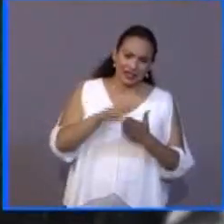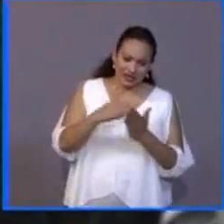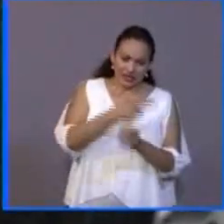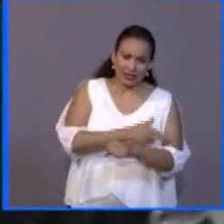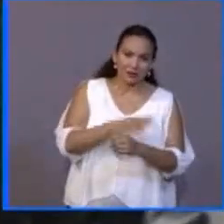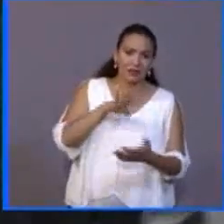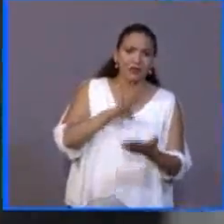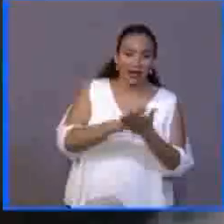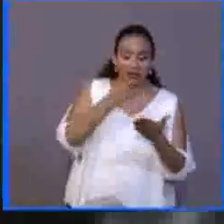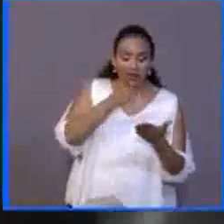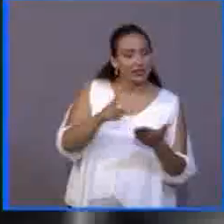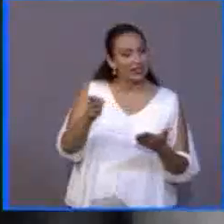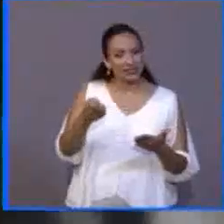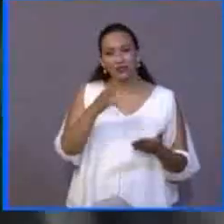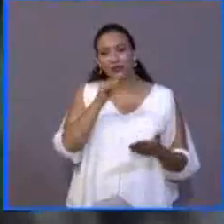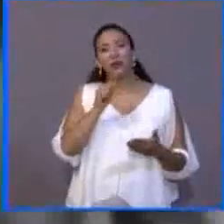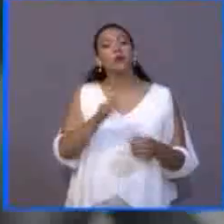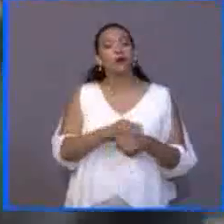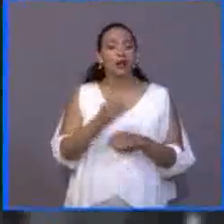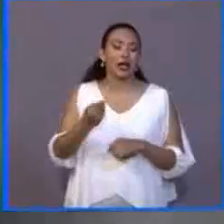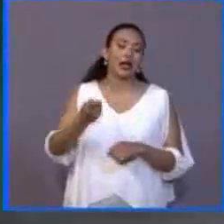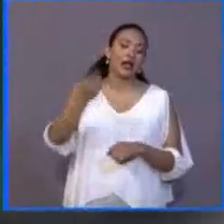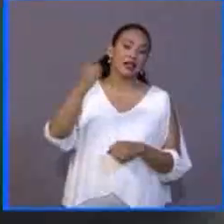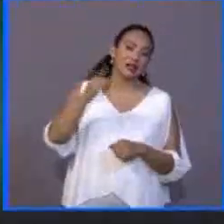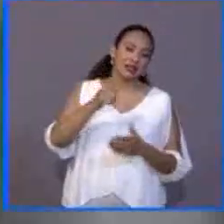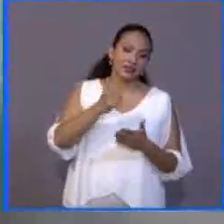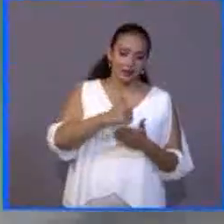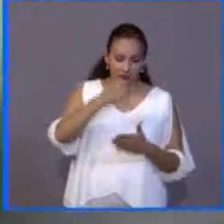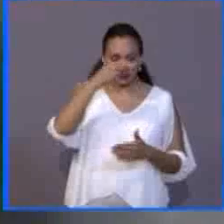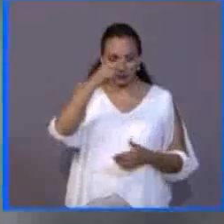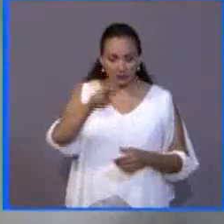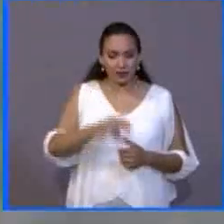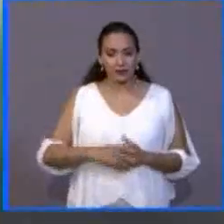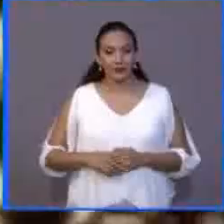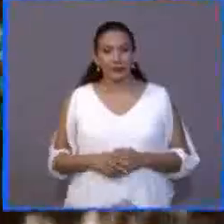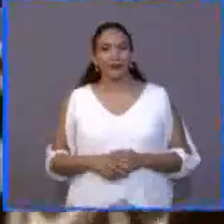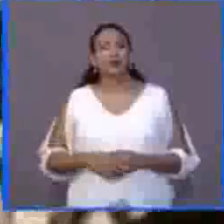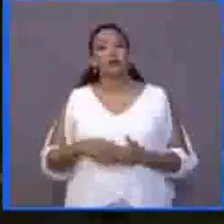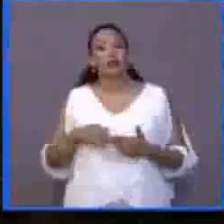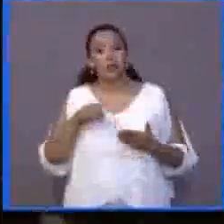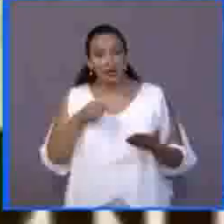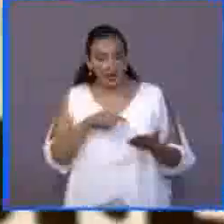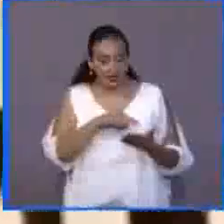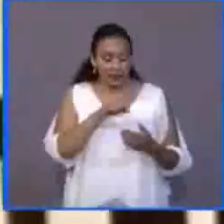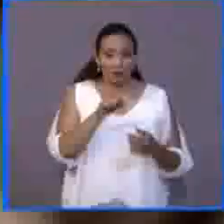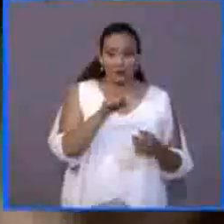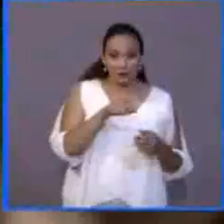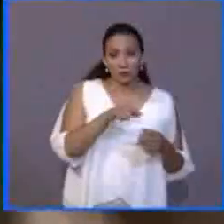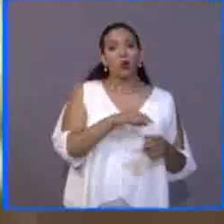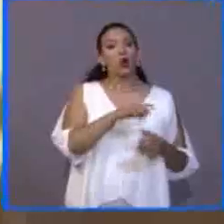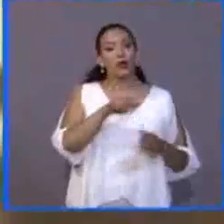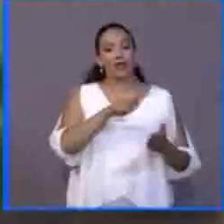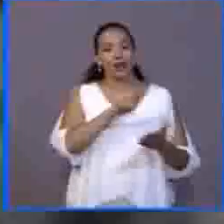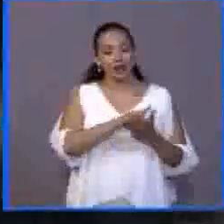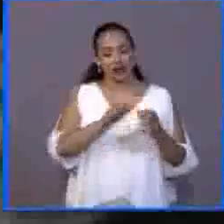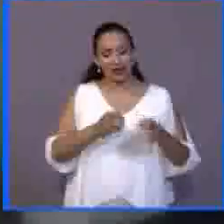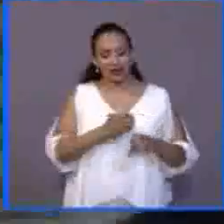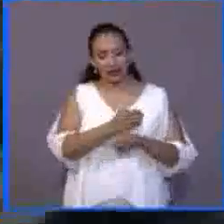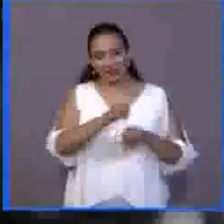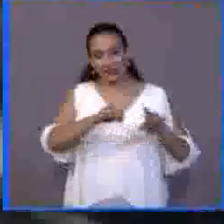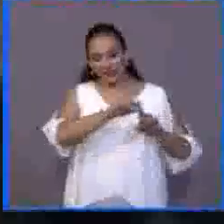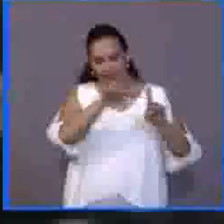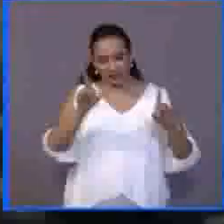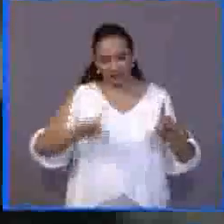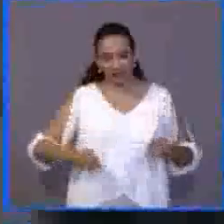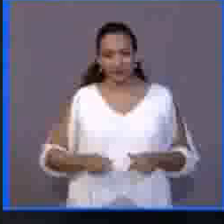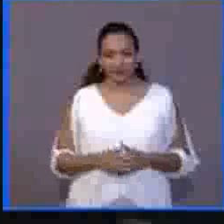Código Penal para el entonces Distrito Federal y territorios federales, vigente tanto en el fuero común como federal al momento de